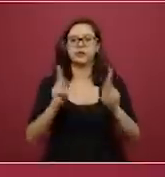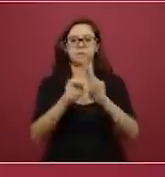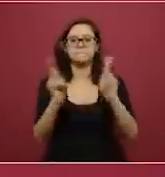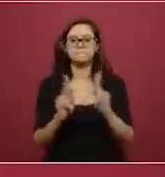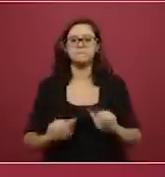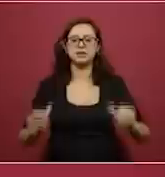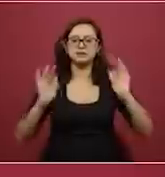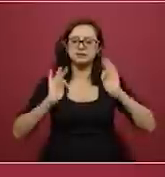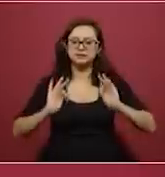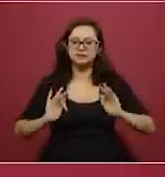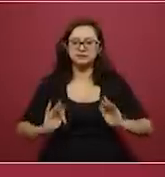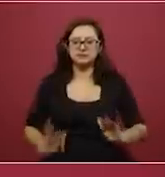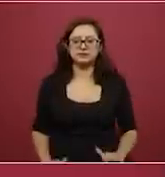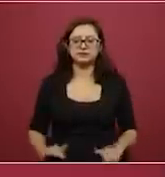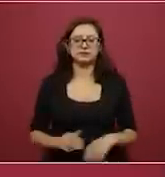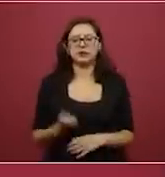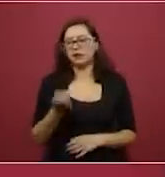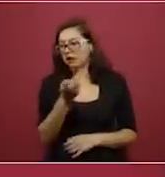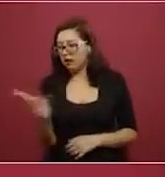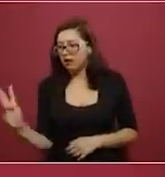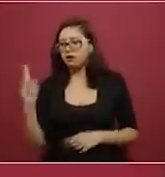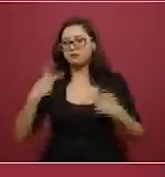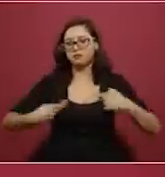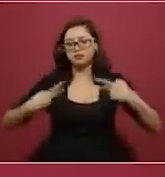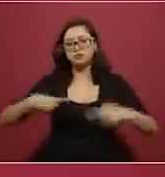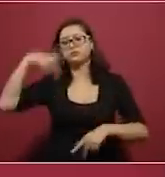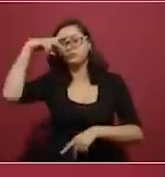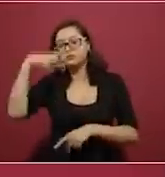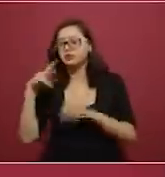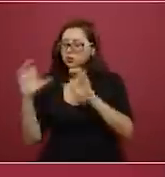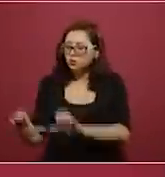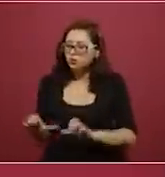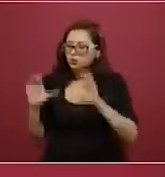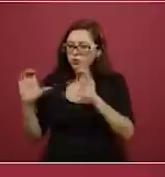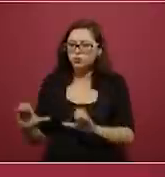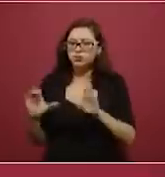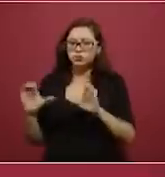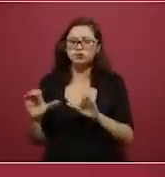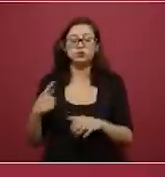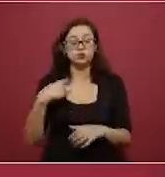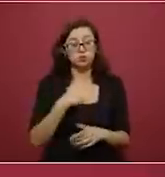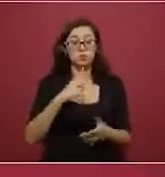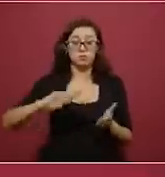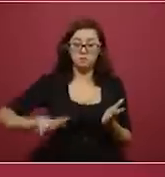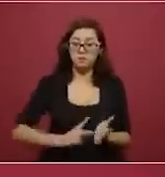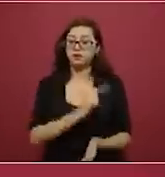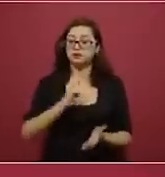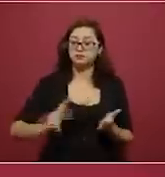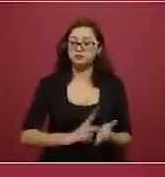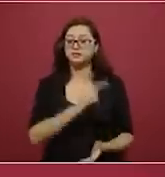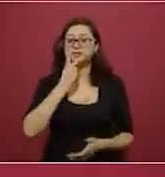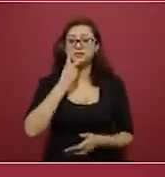cuidar a los mexicanos no dejó de señalar que